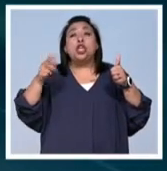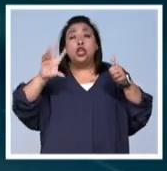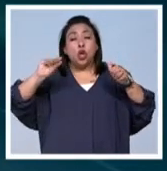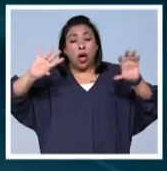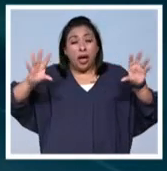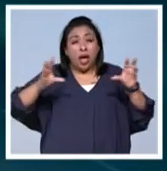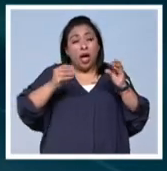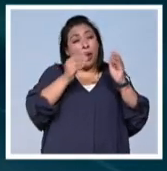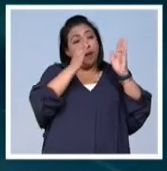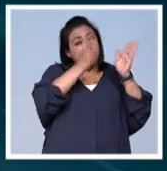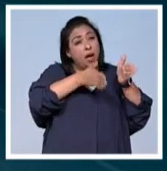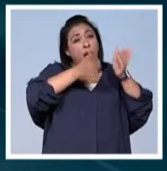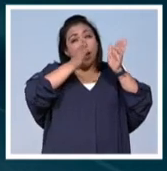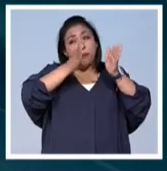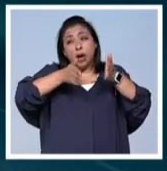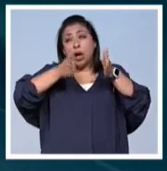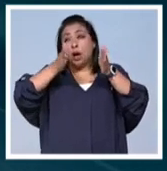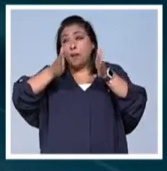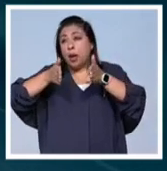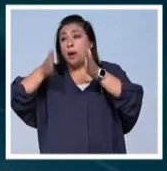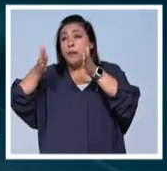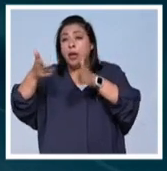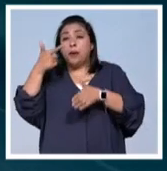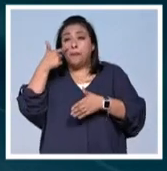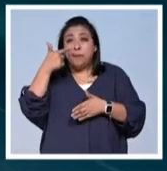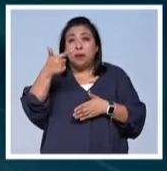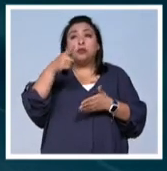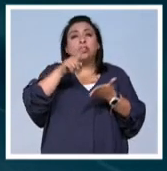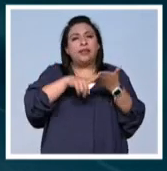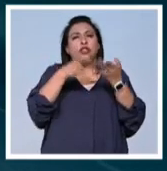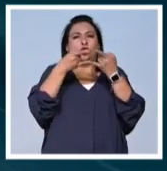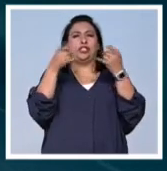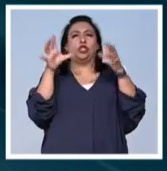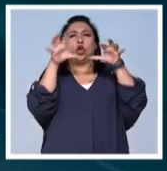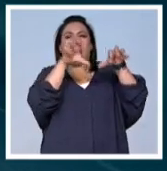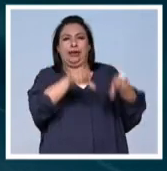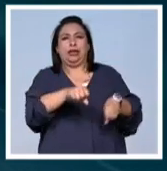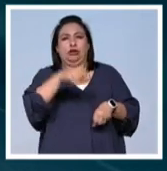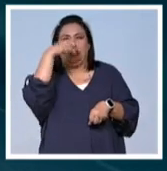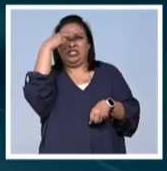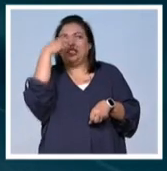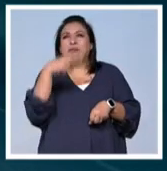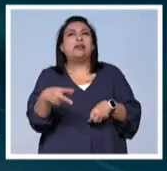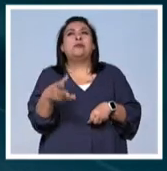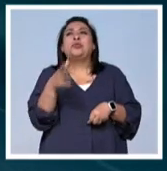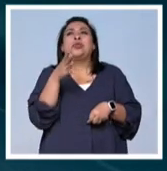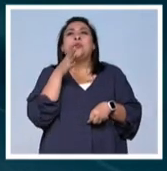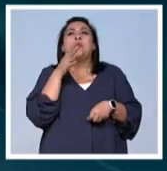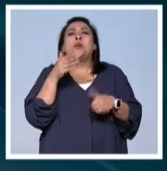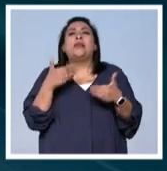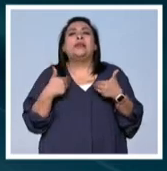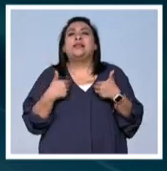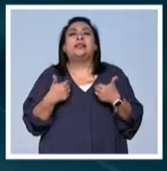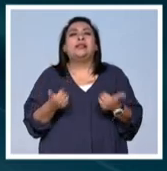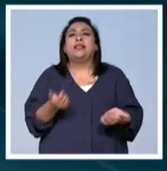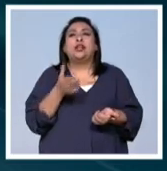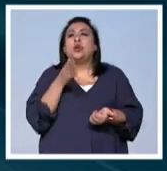un entorno de secuencia que te está transmitiendo la historia de la conquista de México no puedes llegar a entender